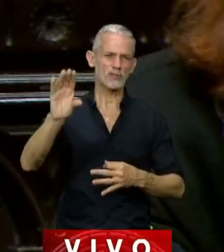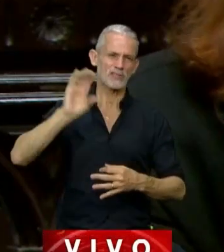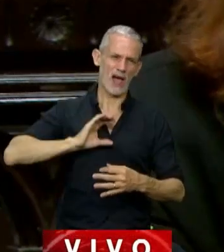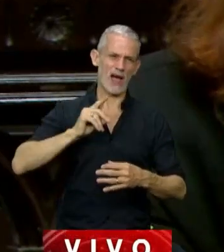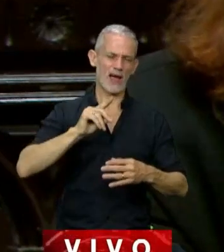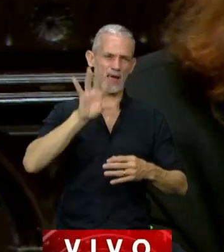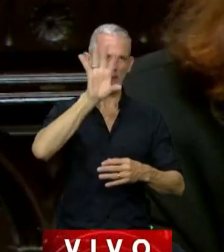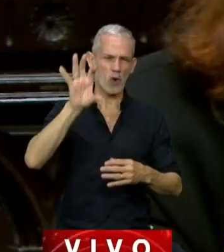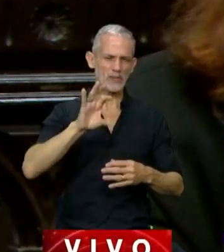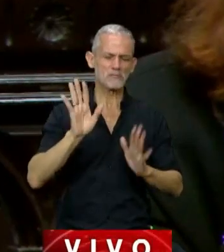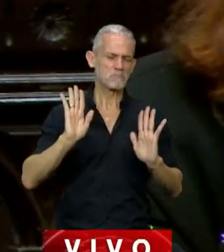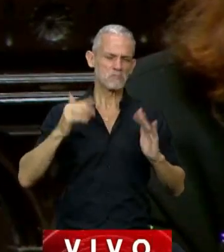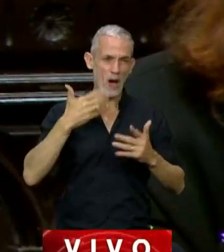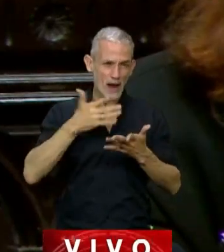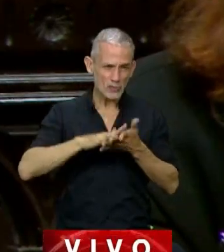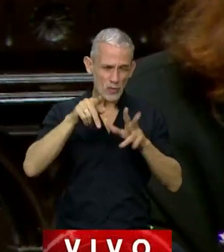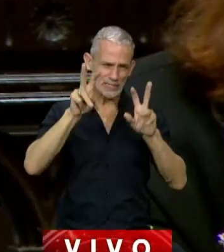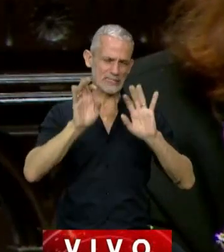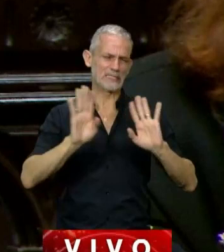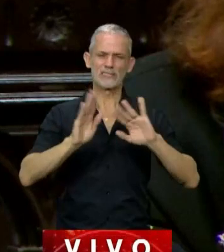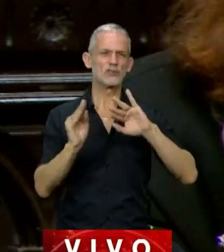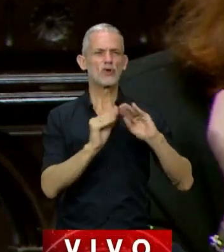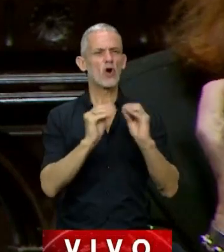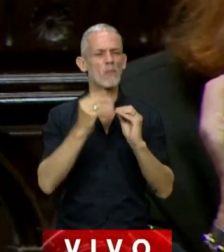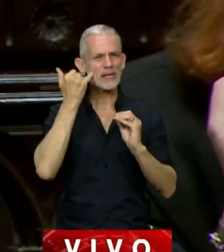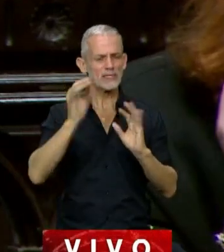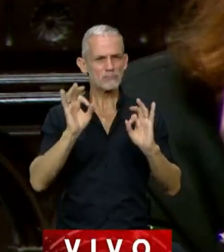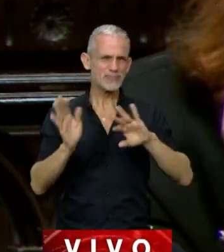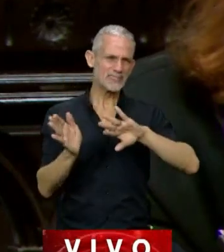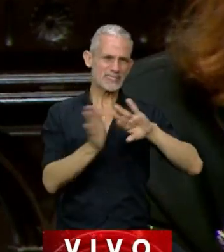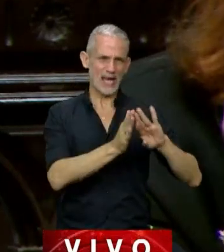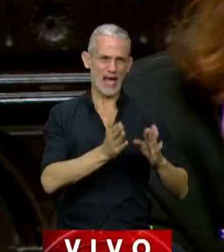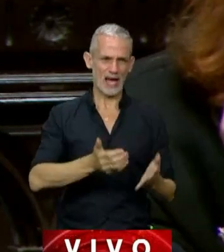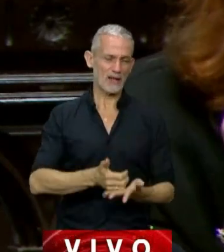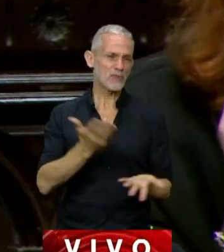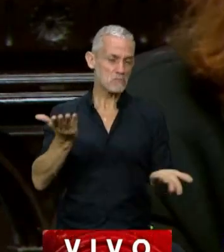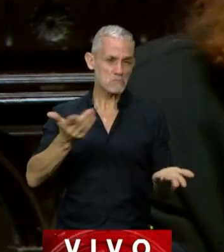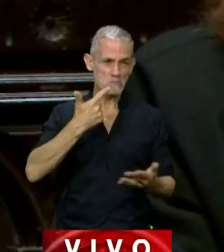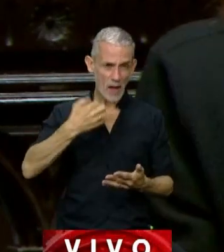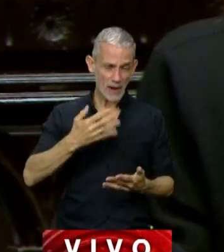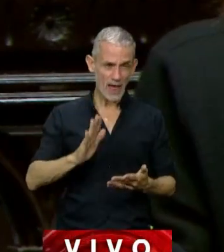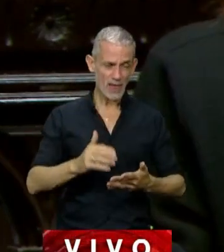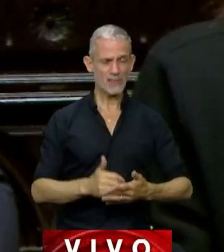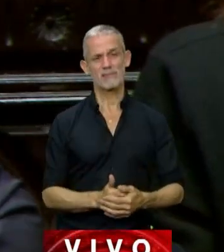centrar en ese punto porque ya lo hizo mi compañero y la verdad que